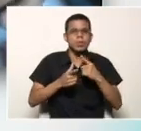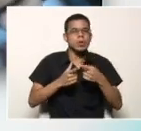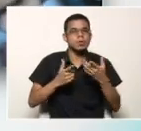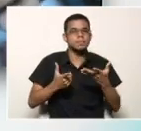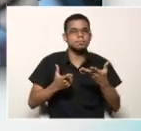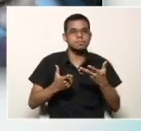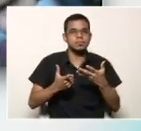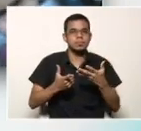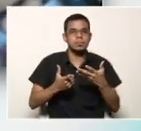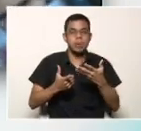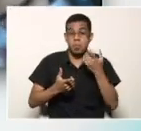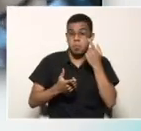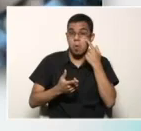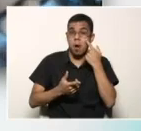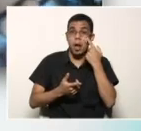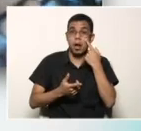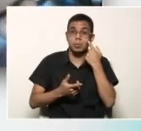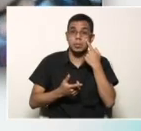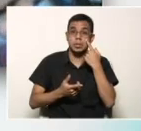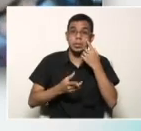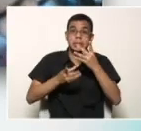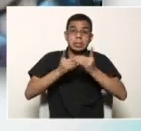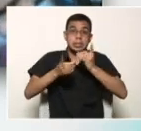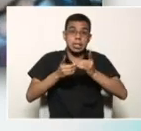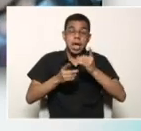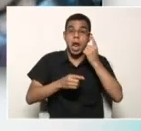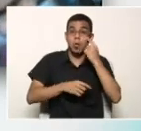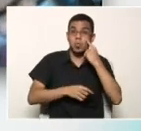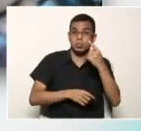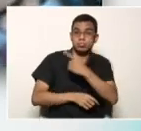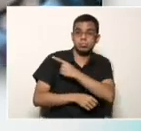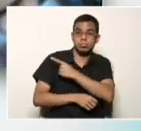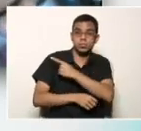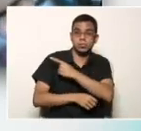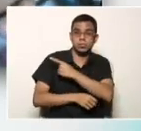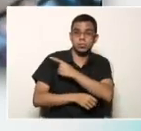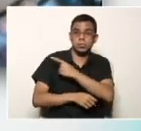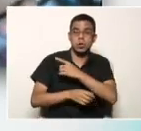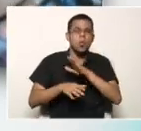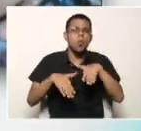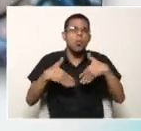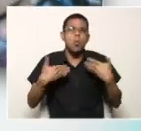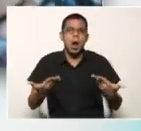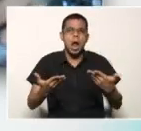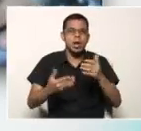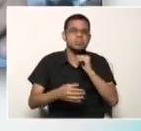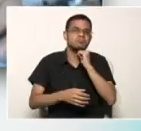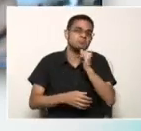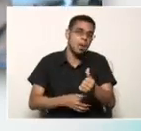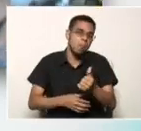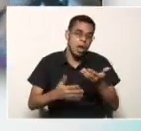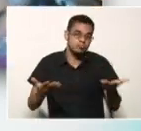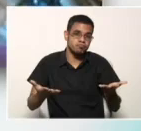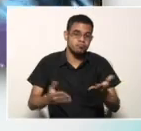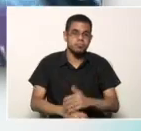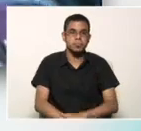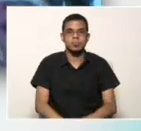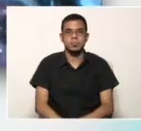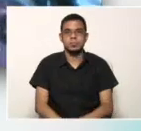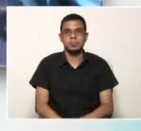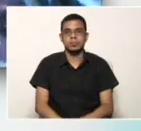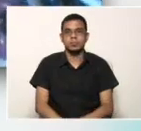a averiguar si alguno de estos visualmente es el que está dañado. Si en el caso de que no se vea